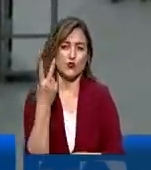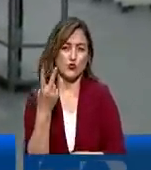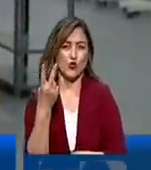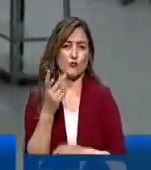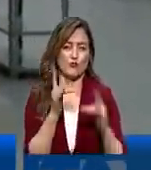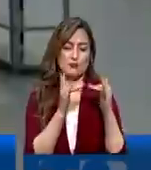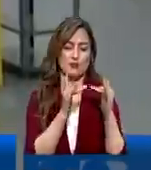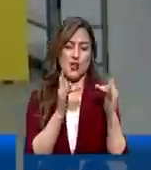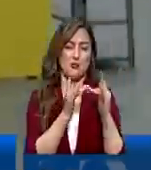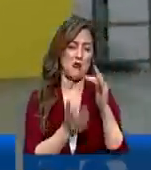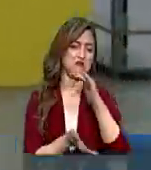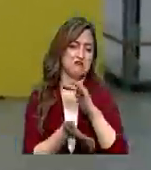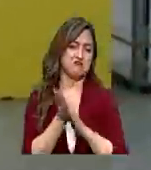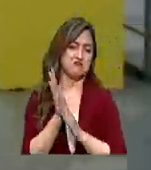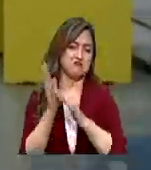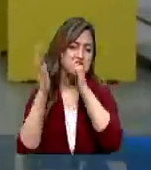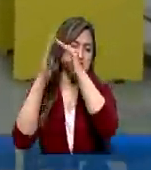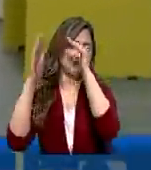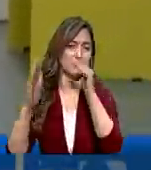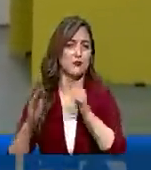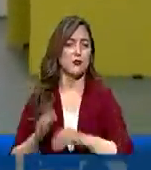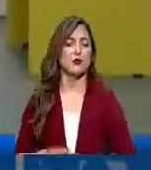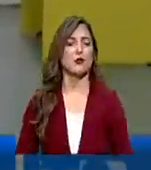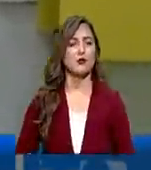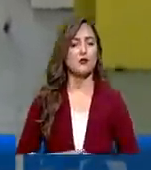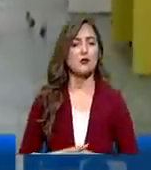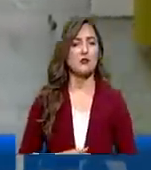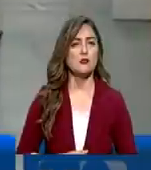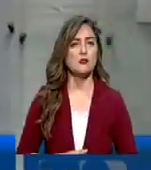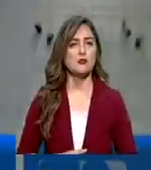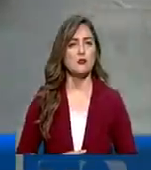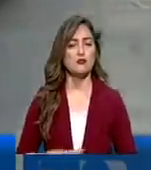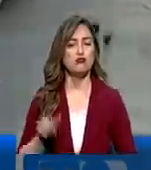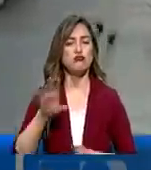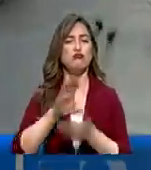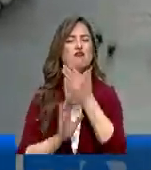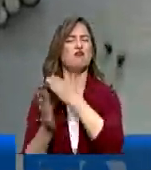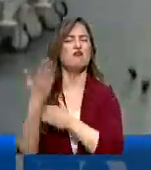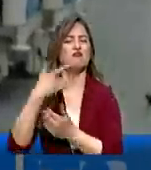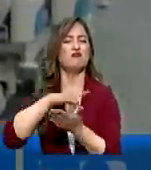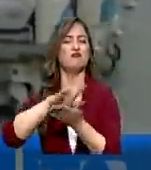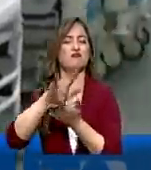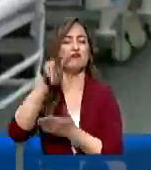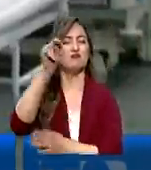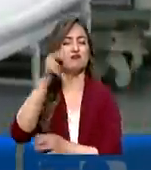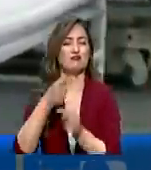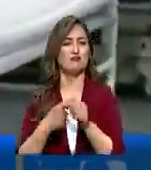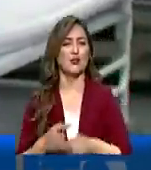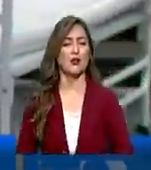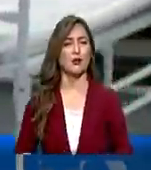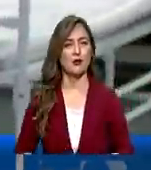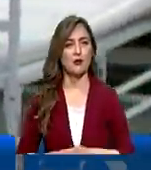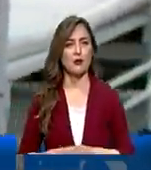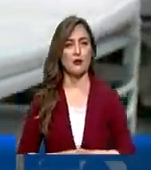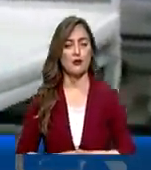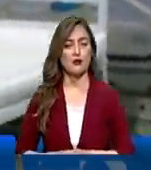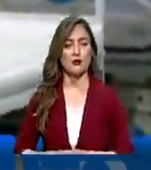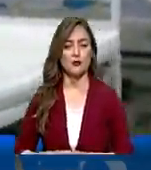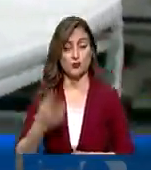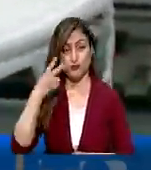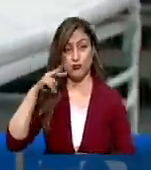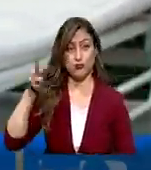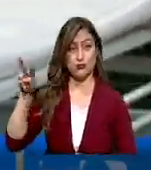ocuparon estas camas ubicadas aquí en el Centro de Atención Temporal Bicentenario en el norte de Quito. Como ustedes pueden ver en